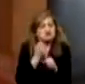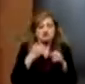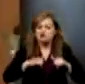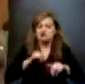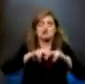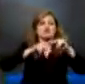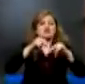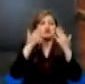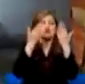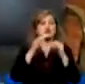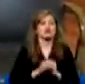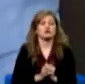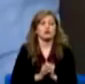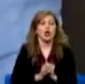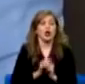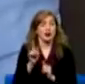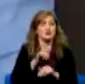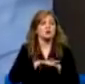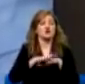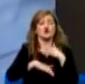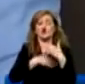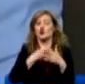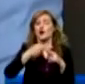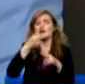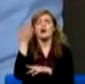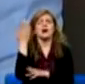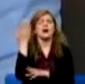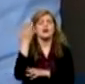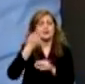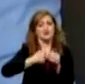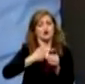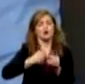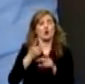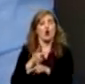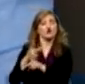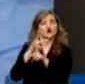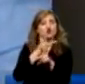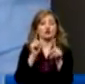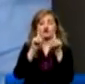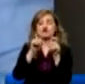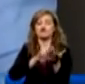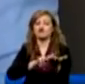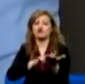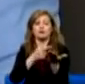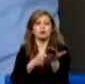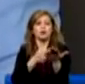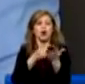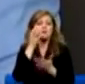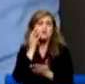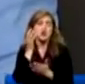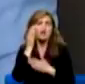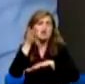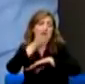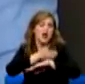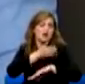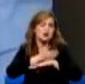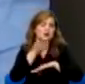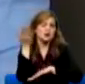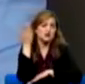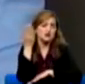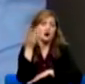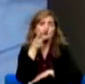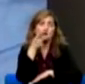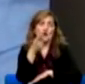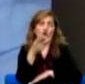a un consejo consultivo. Porque toda la experiencia, todo lo que ustedes llevan de la administración pública va